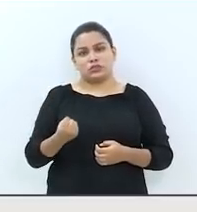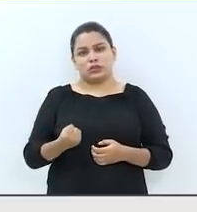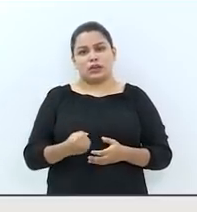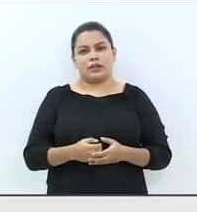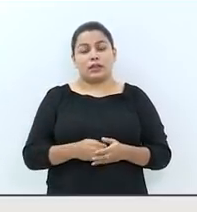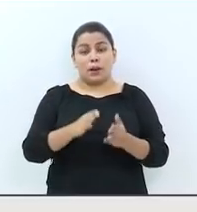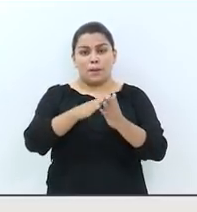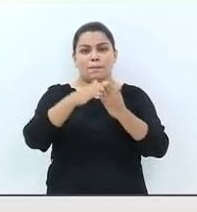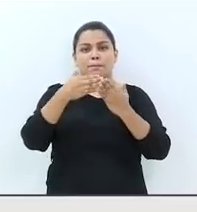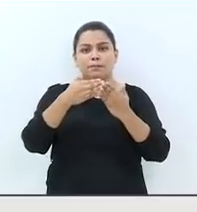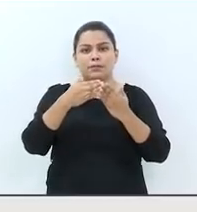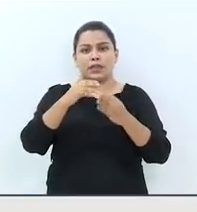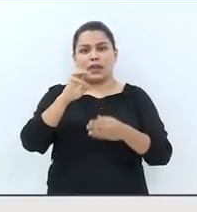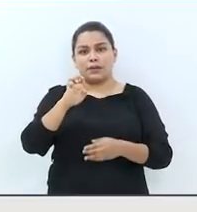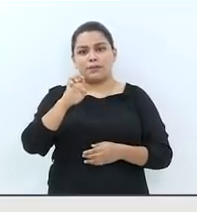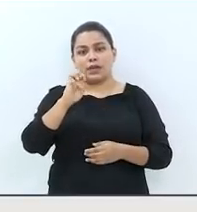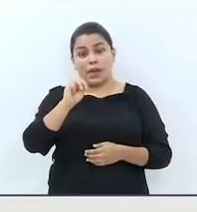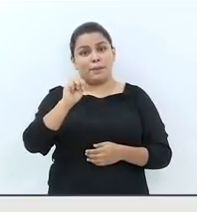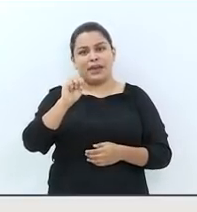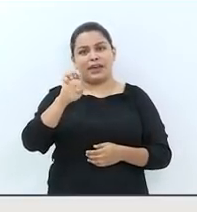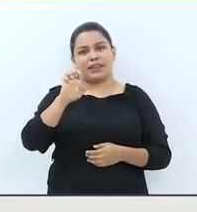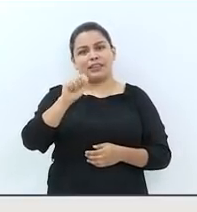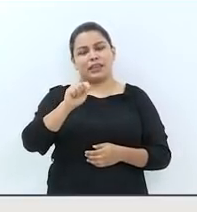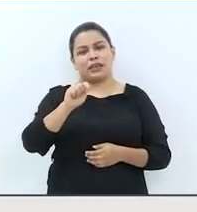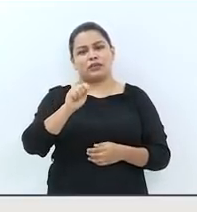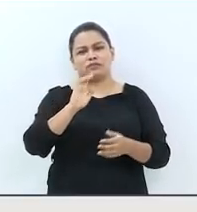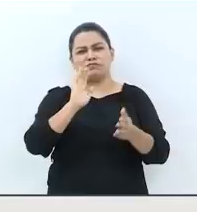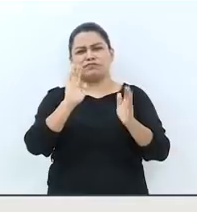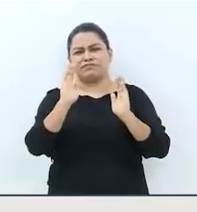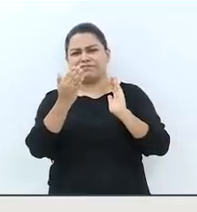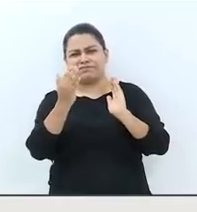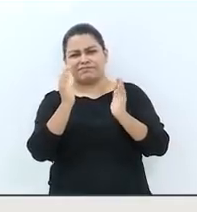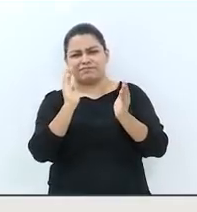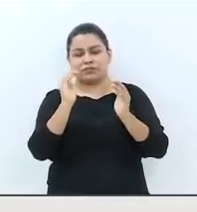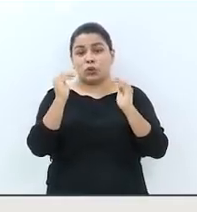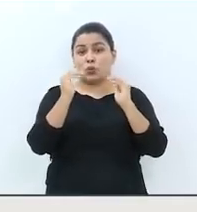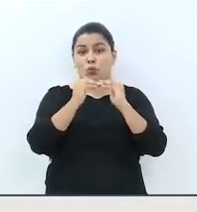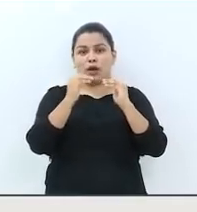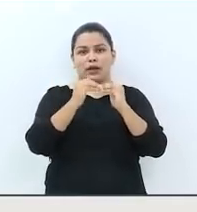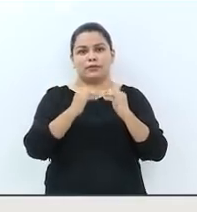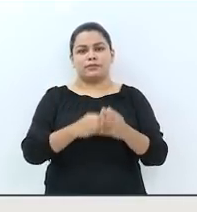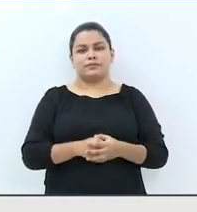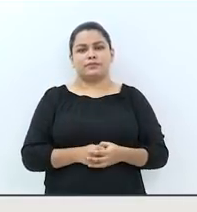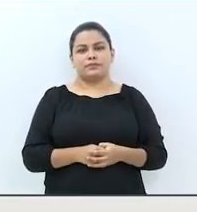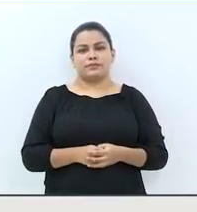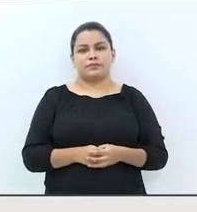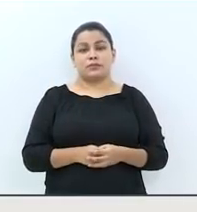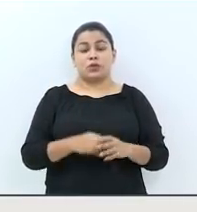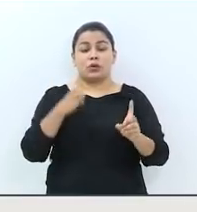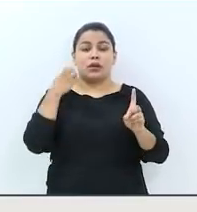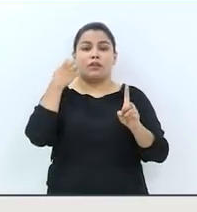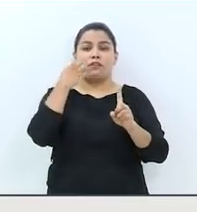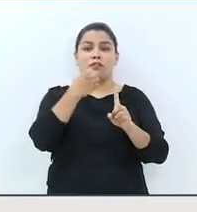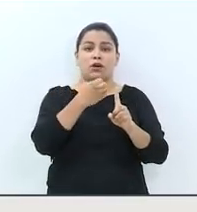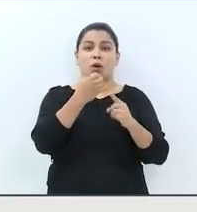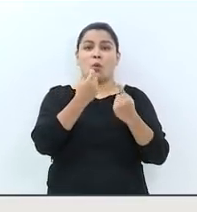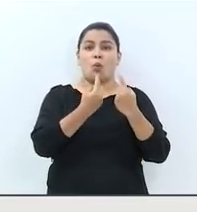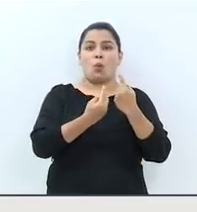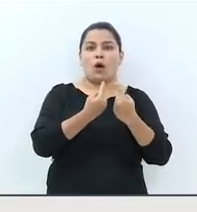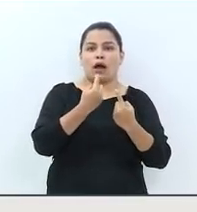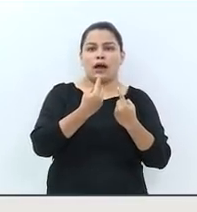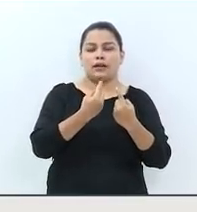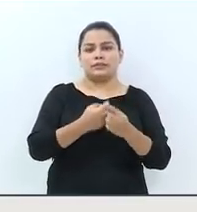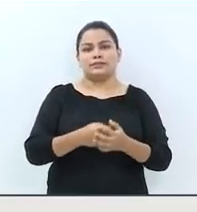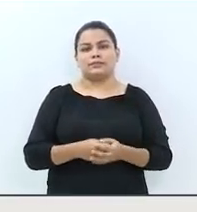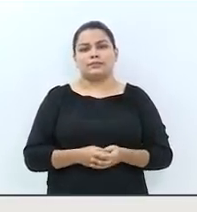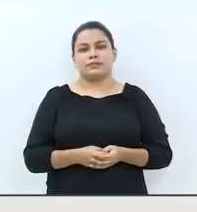los planteamientos del MT se parecen o se asimilan mucho, se asemejan mucho con el enfoque de The Class, y es